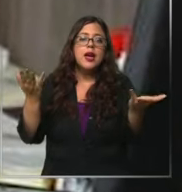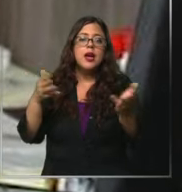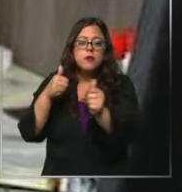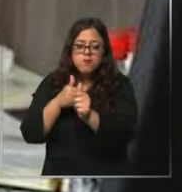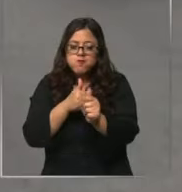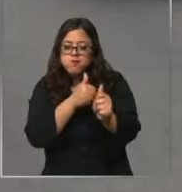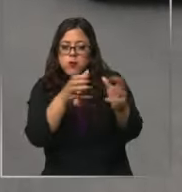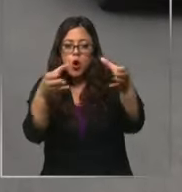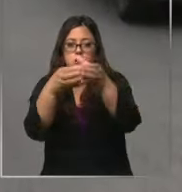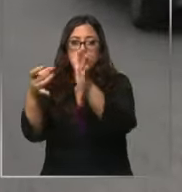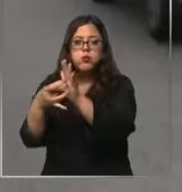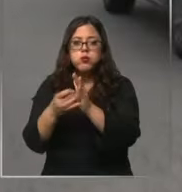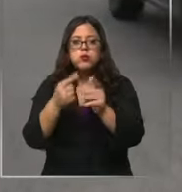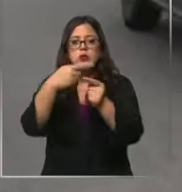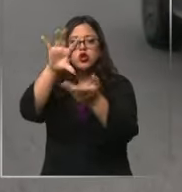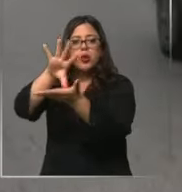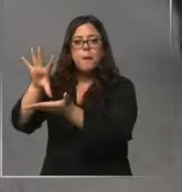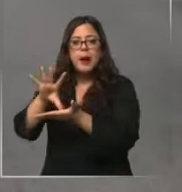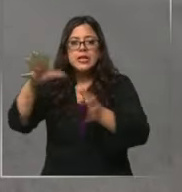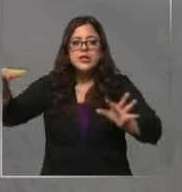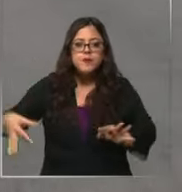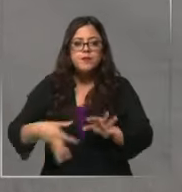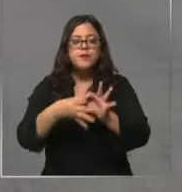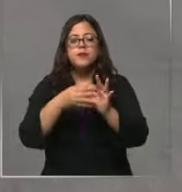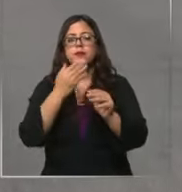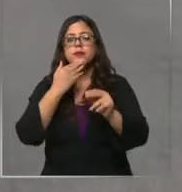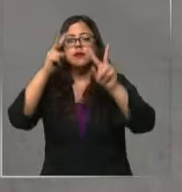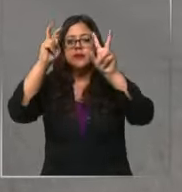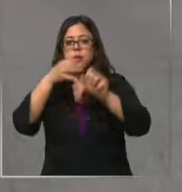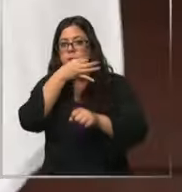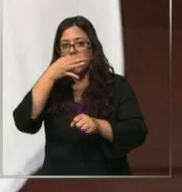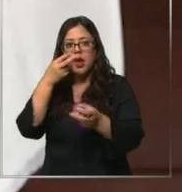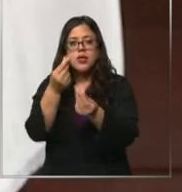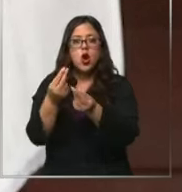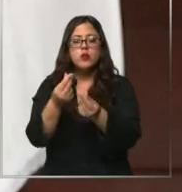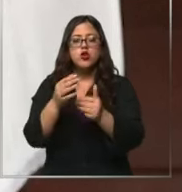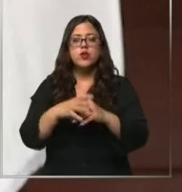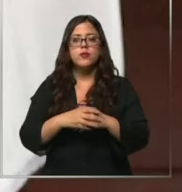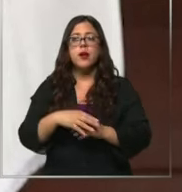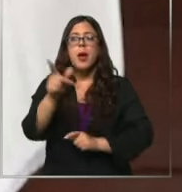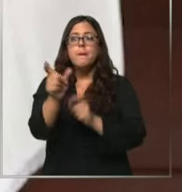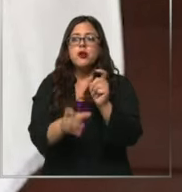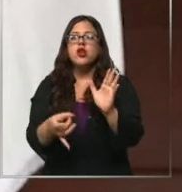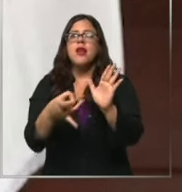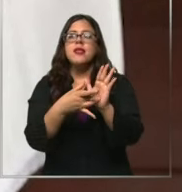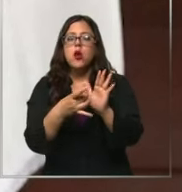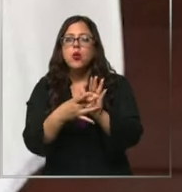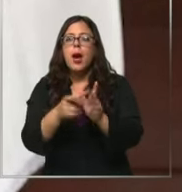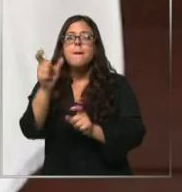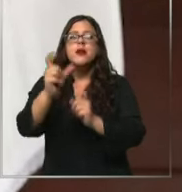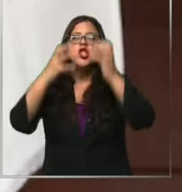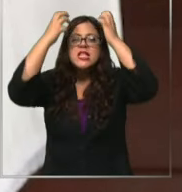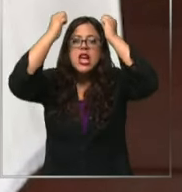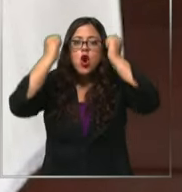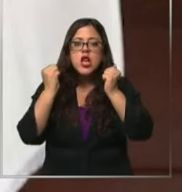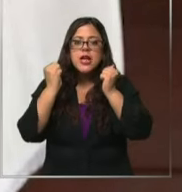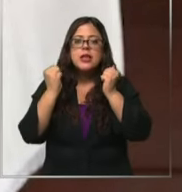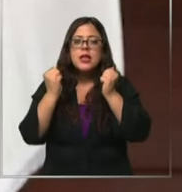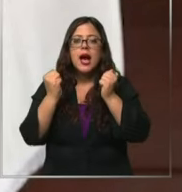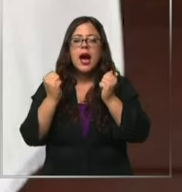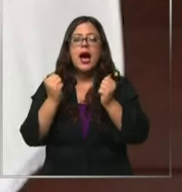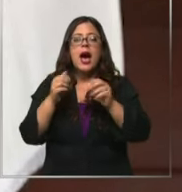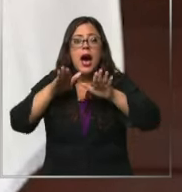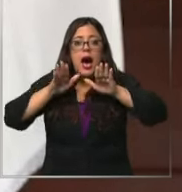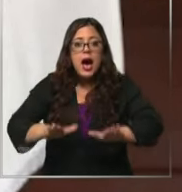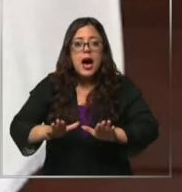seguir el crimen organizado transnacional, además de casos de corrupción. Los criminales, los terroristas, no